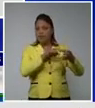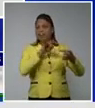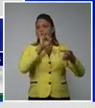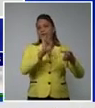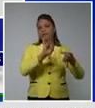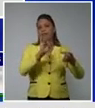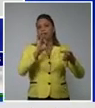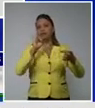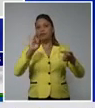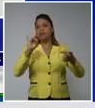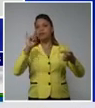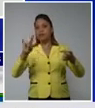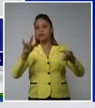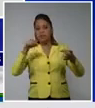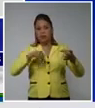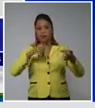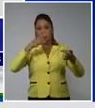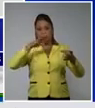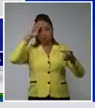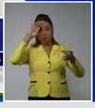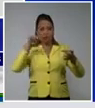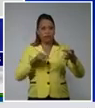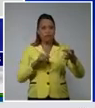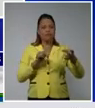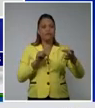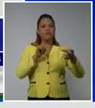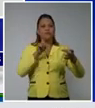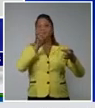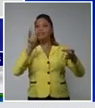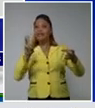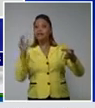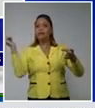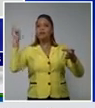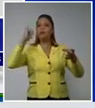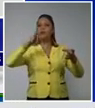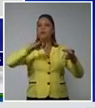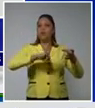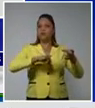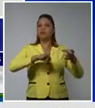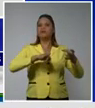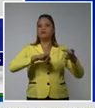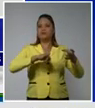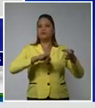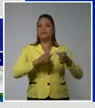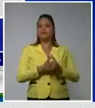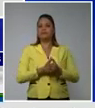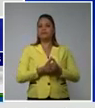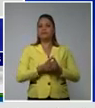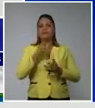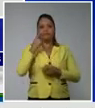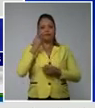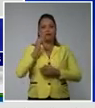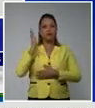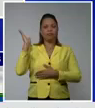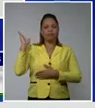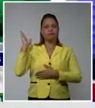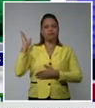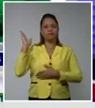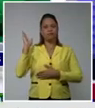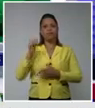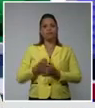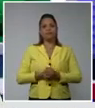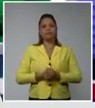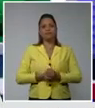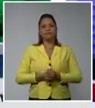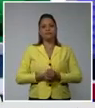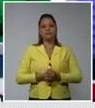779 casos autóctonos y 13 casos importados. Es lo que aparece, se